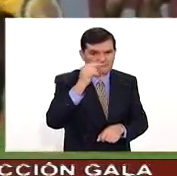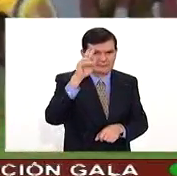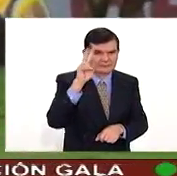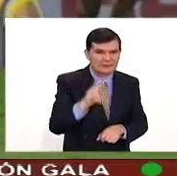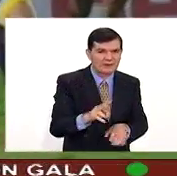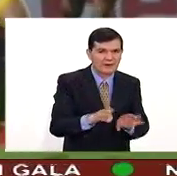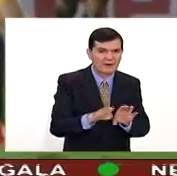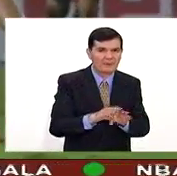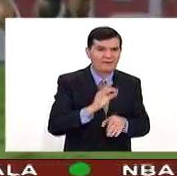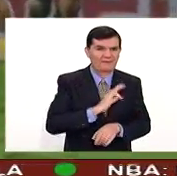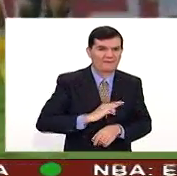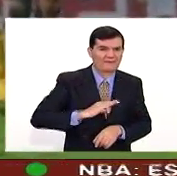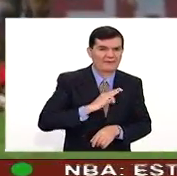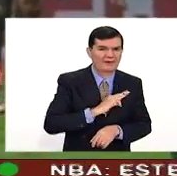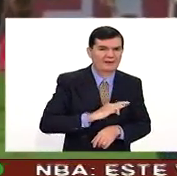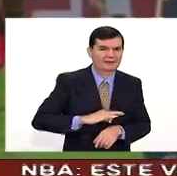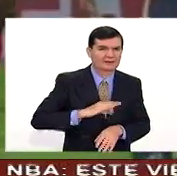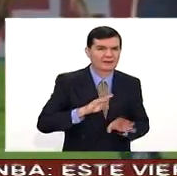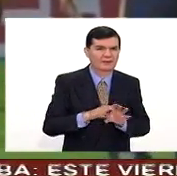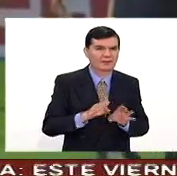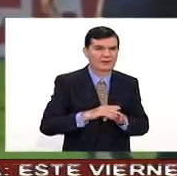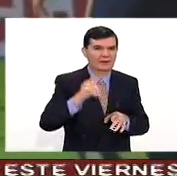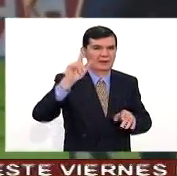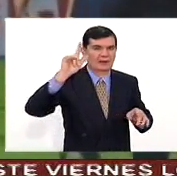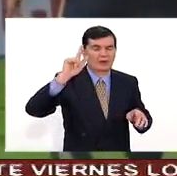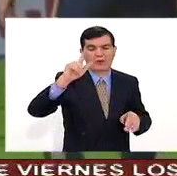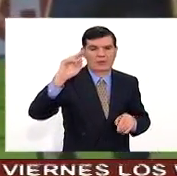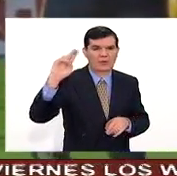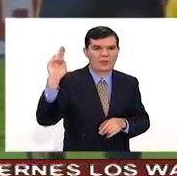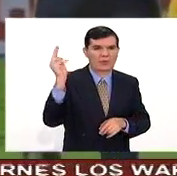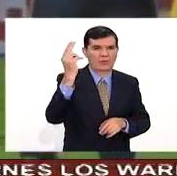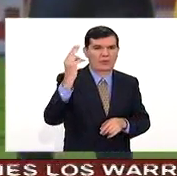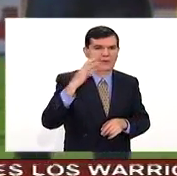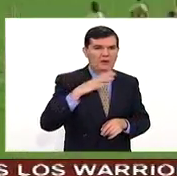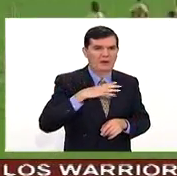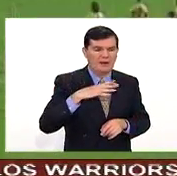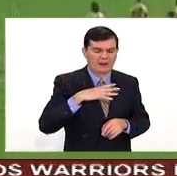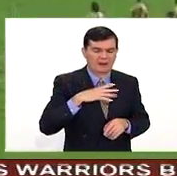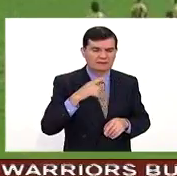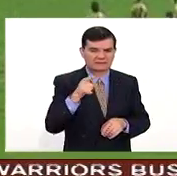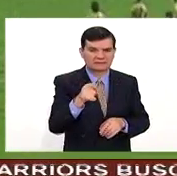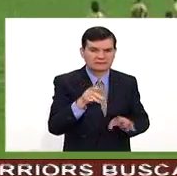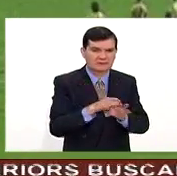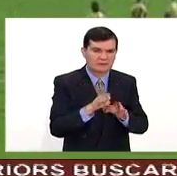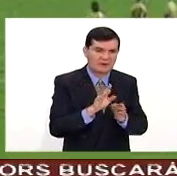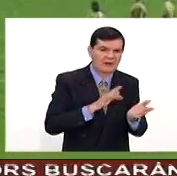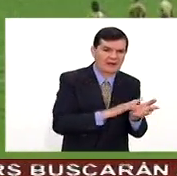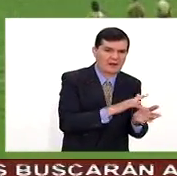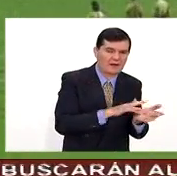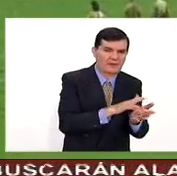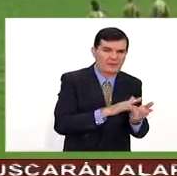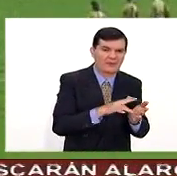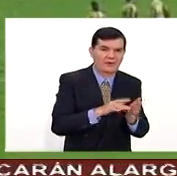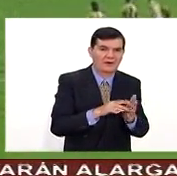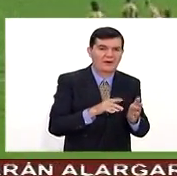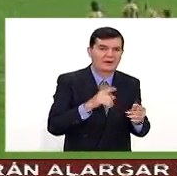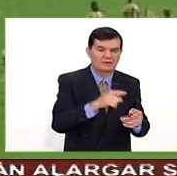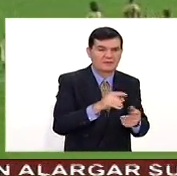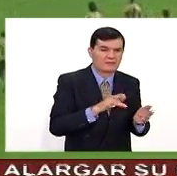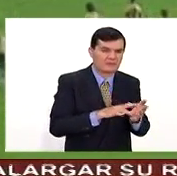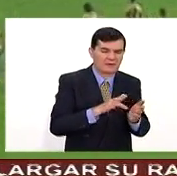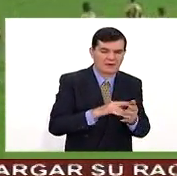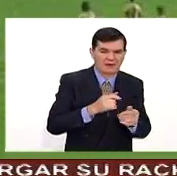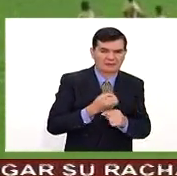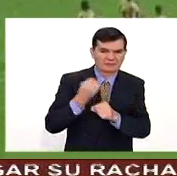están felices porque decían que el equipo de Pumas pues había sido apoyado por los árbitros en las semifinales